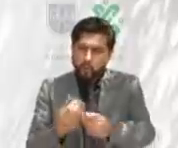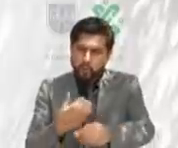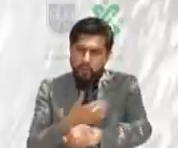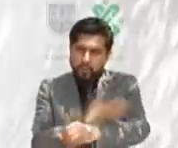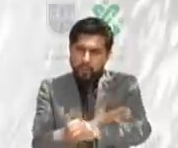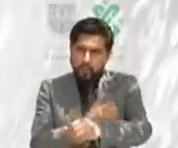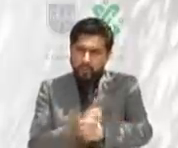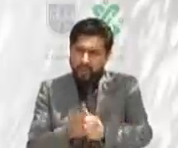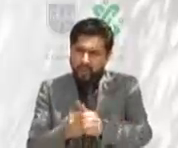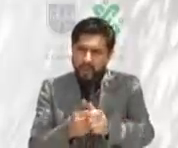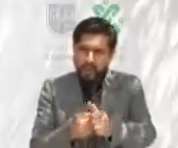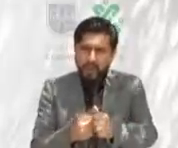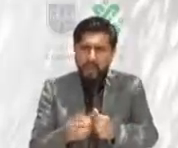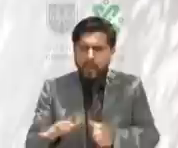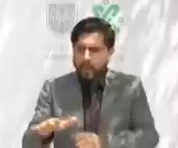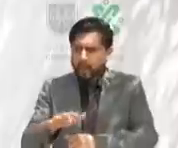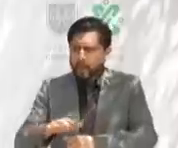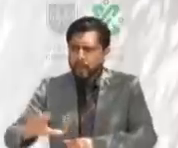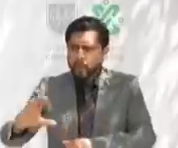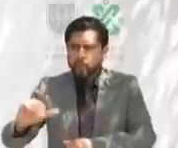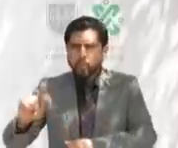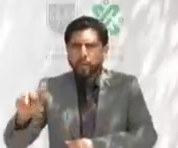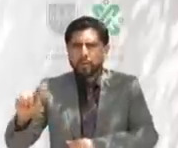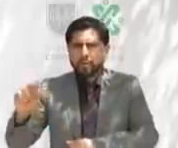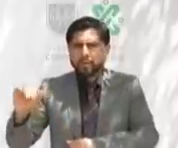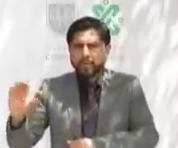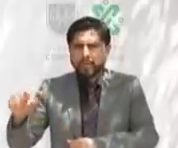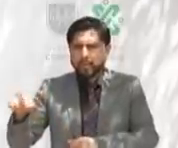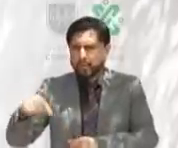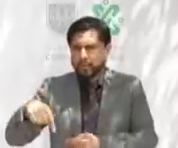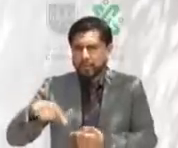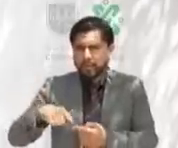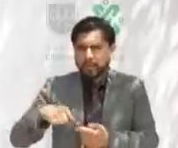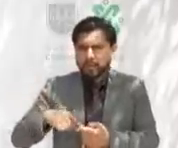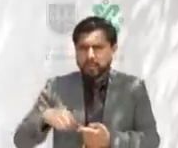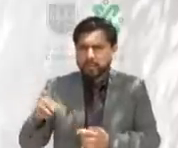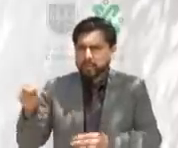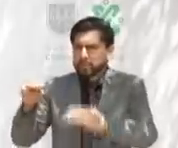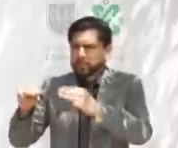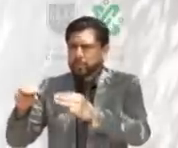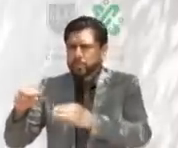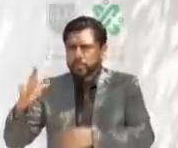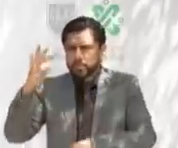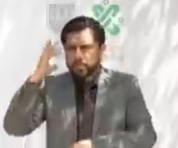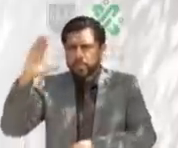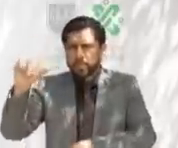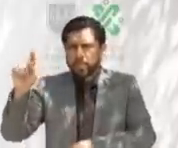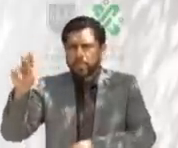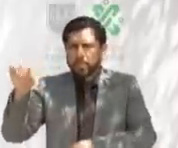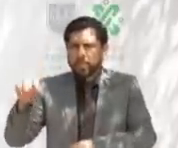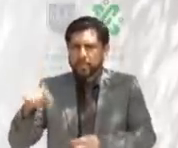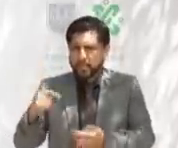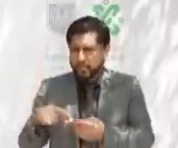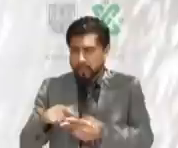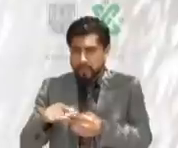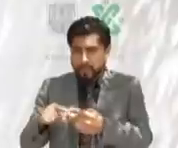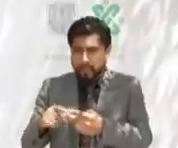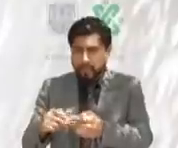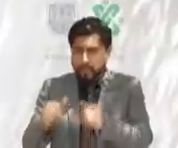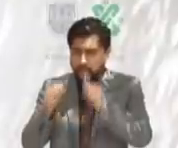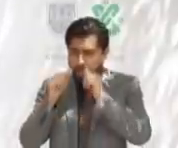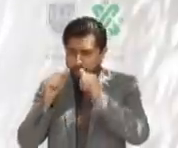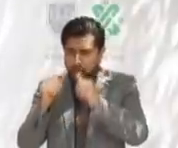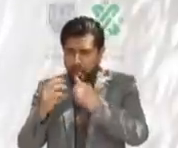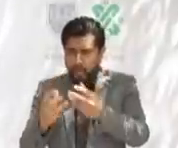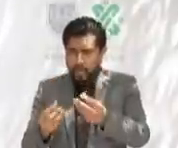de Cuautepec y Sierra de Santa Catarina, dada la operación del cablebús, pues necesitamos